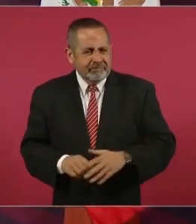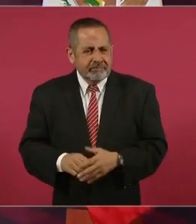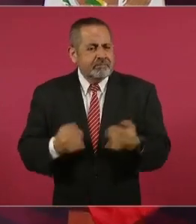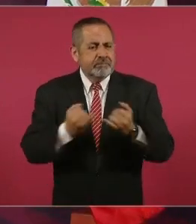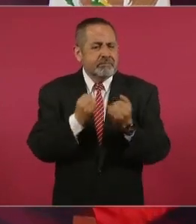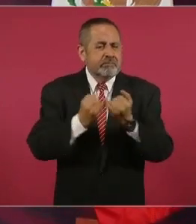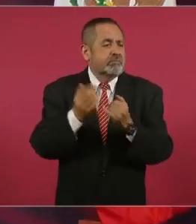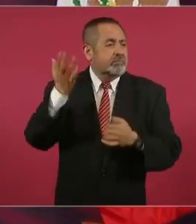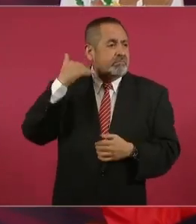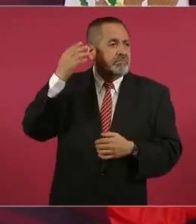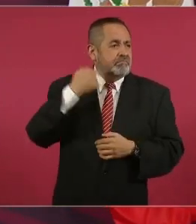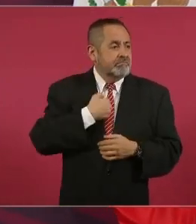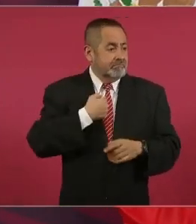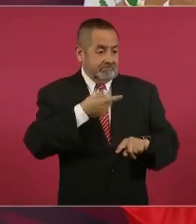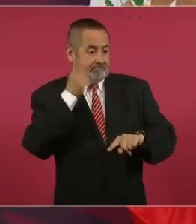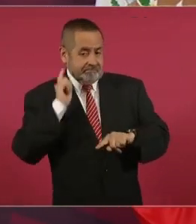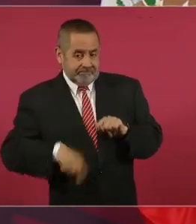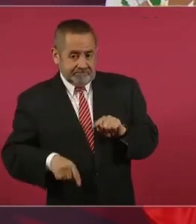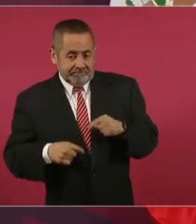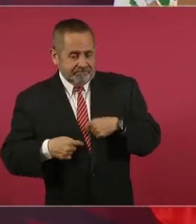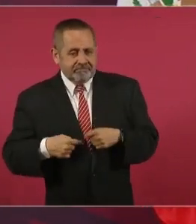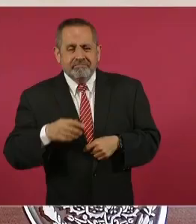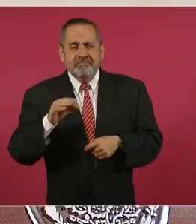hacer conmigo cuando el desafuero?